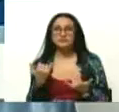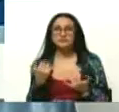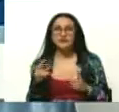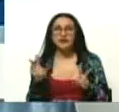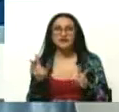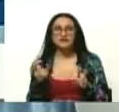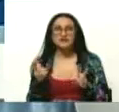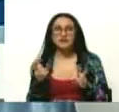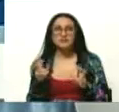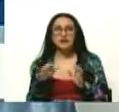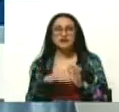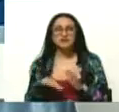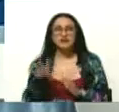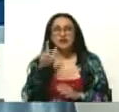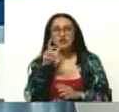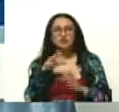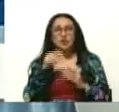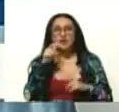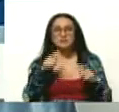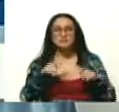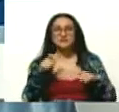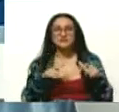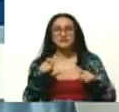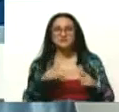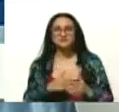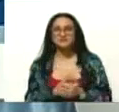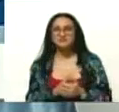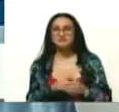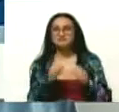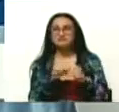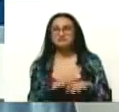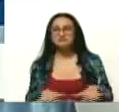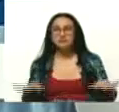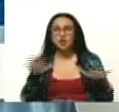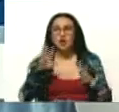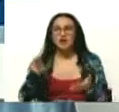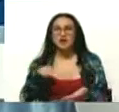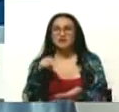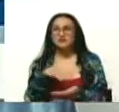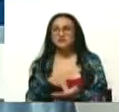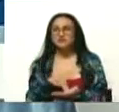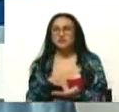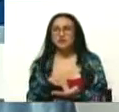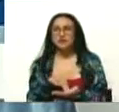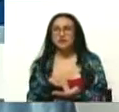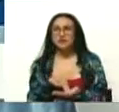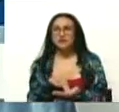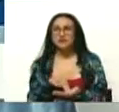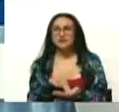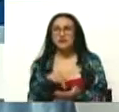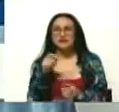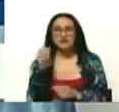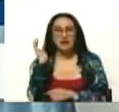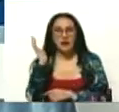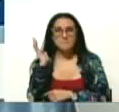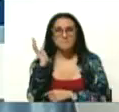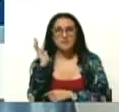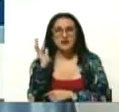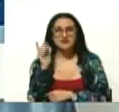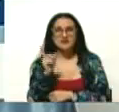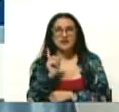a todo nuestro personal distribuido en todo el territorio nacional es que estas campañas deben